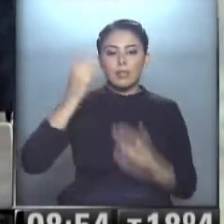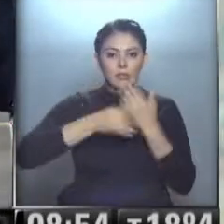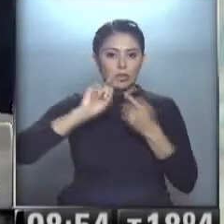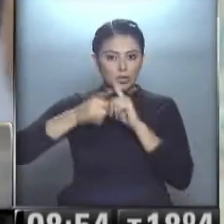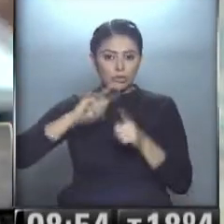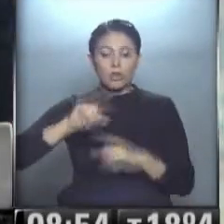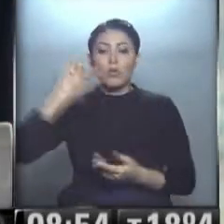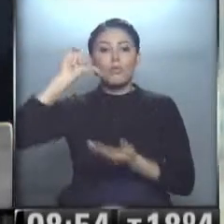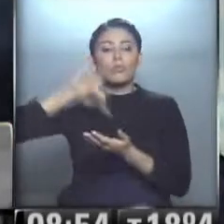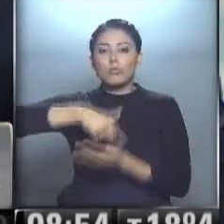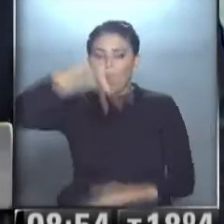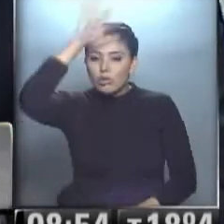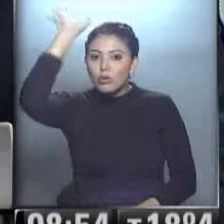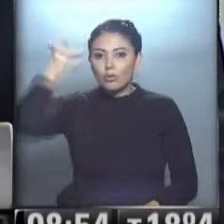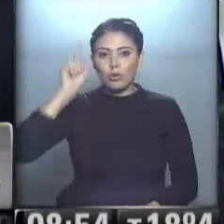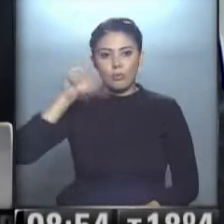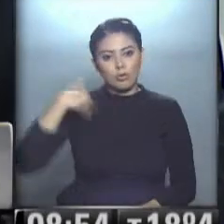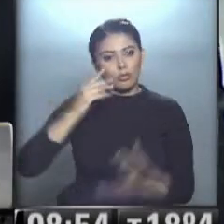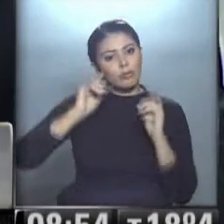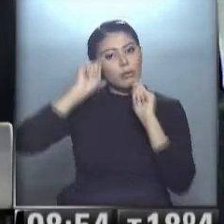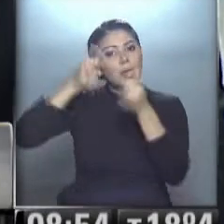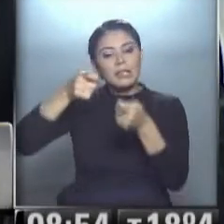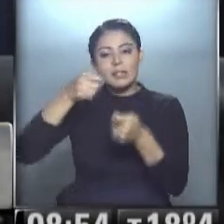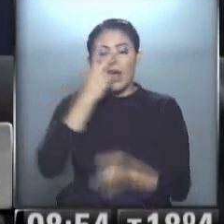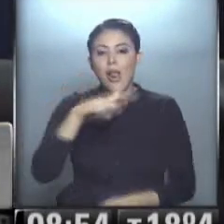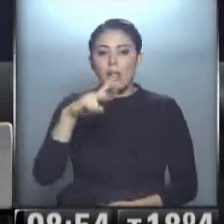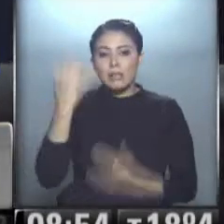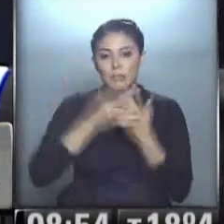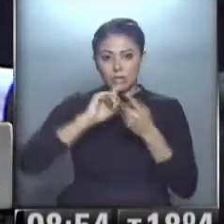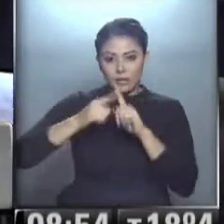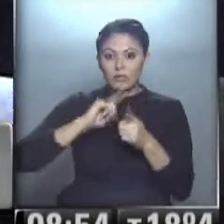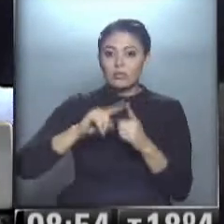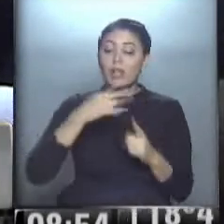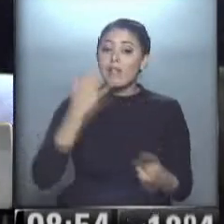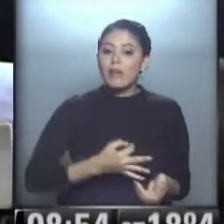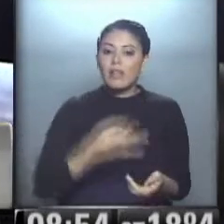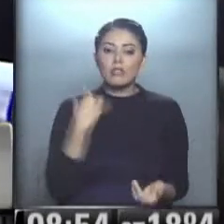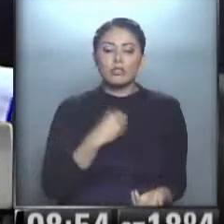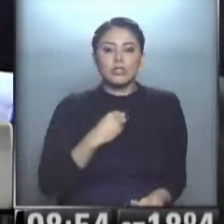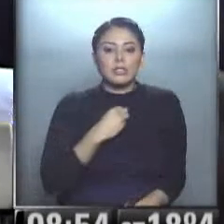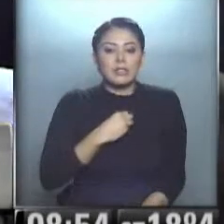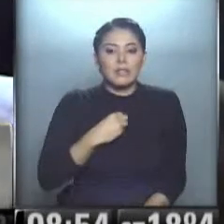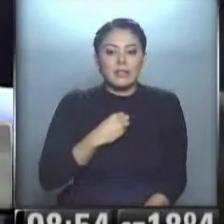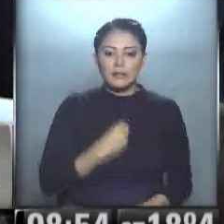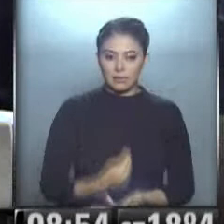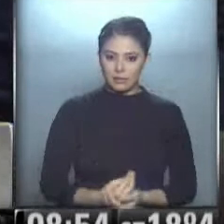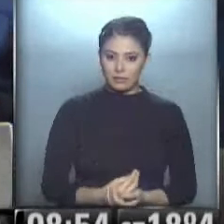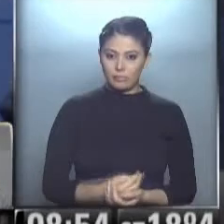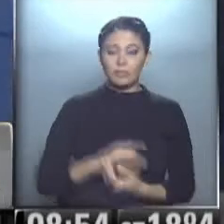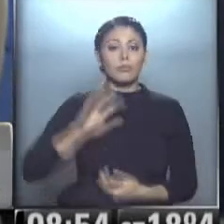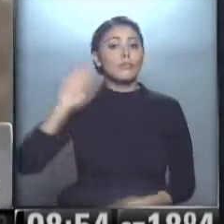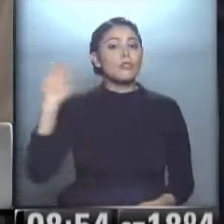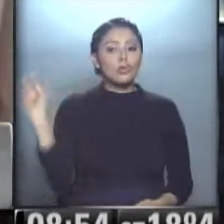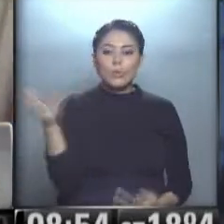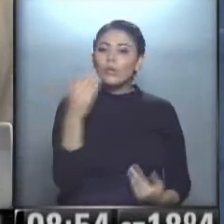en Roma, en la Farnesina, visitando al vicecanciller y la verdad que lo que nosotros sentimos es todo el volumen que